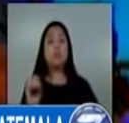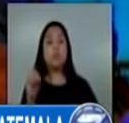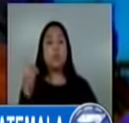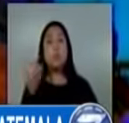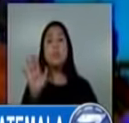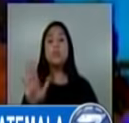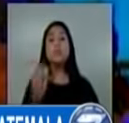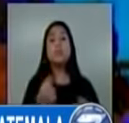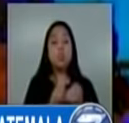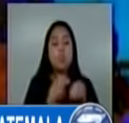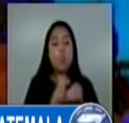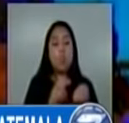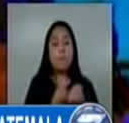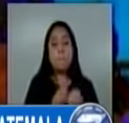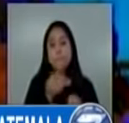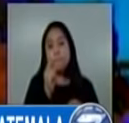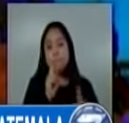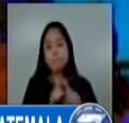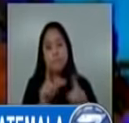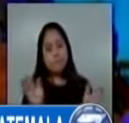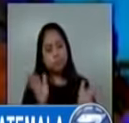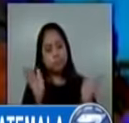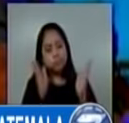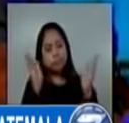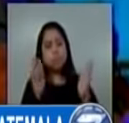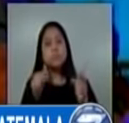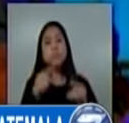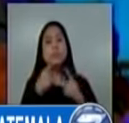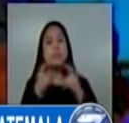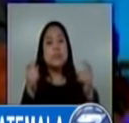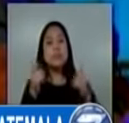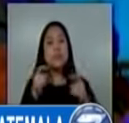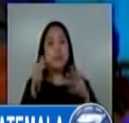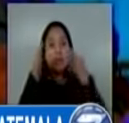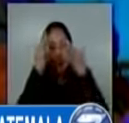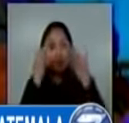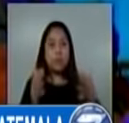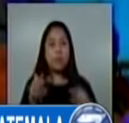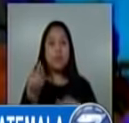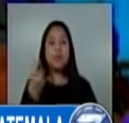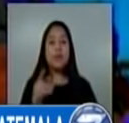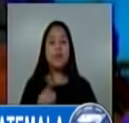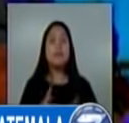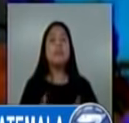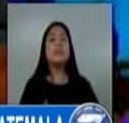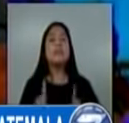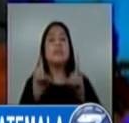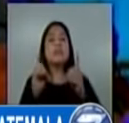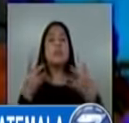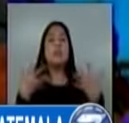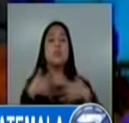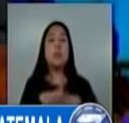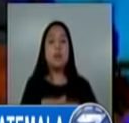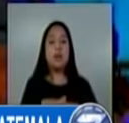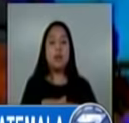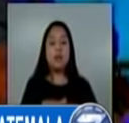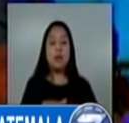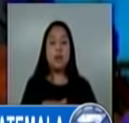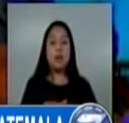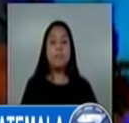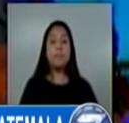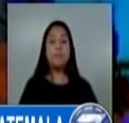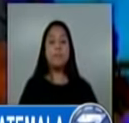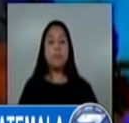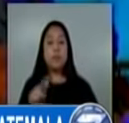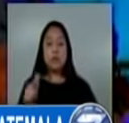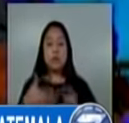a impulsando el famoso acuerdo de desarrollo integral que